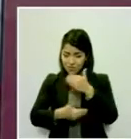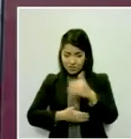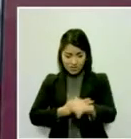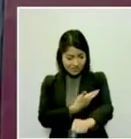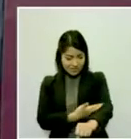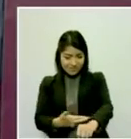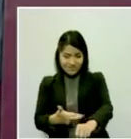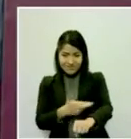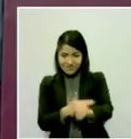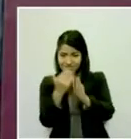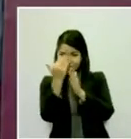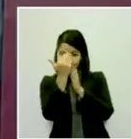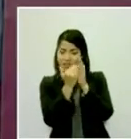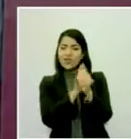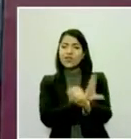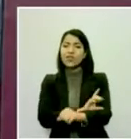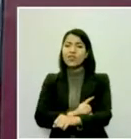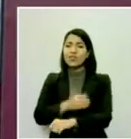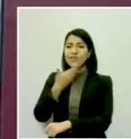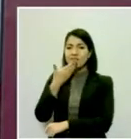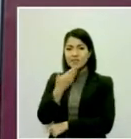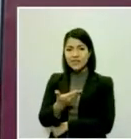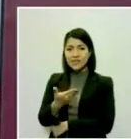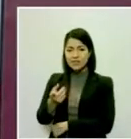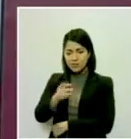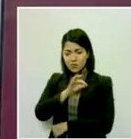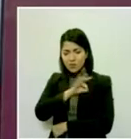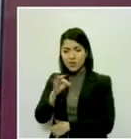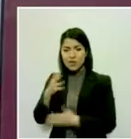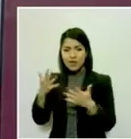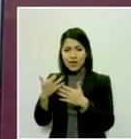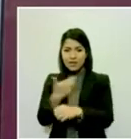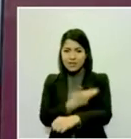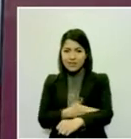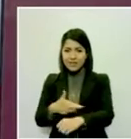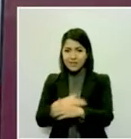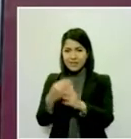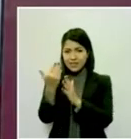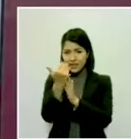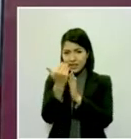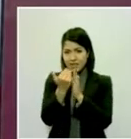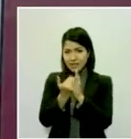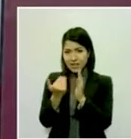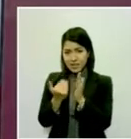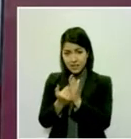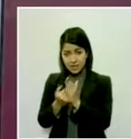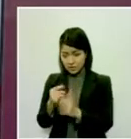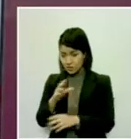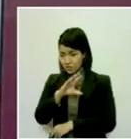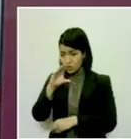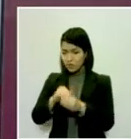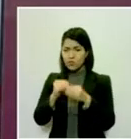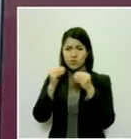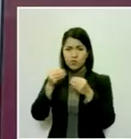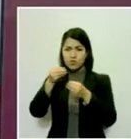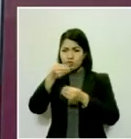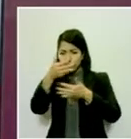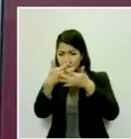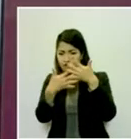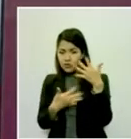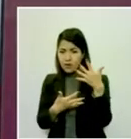táctica, con muy buena coordinación. Se logró cubrir todos los requisitos que piden, son muchísimos ahora,